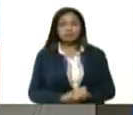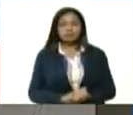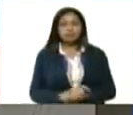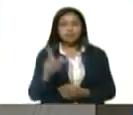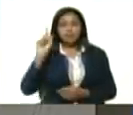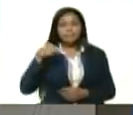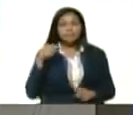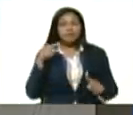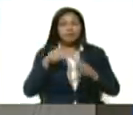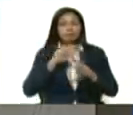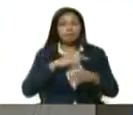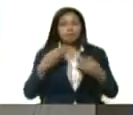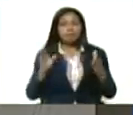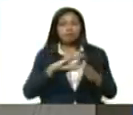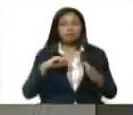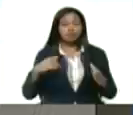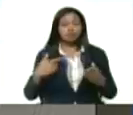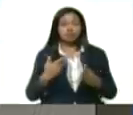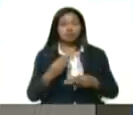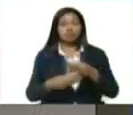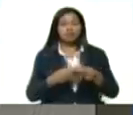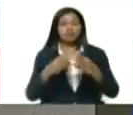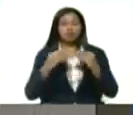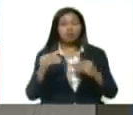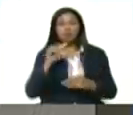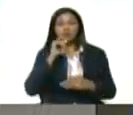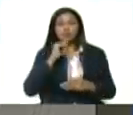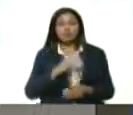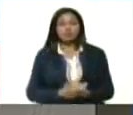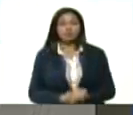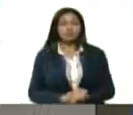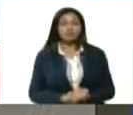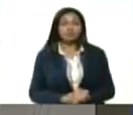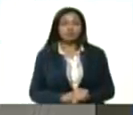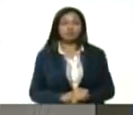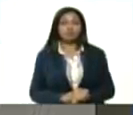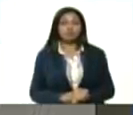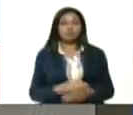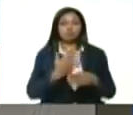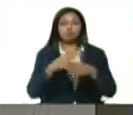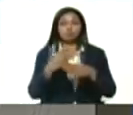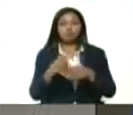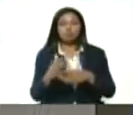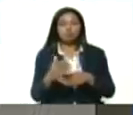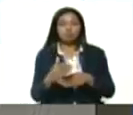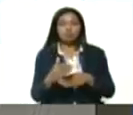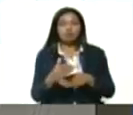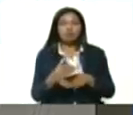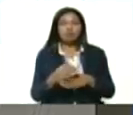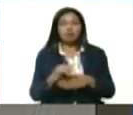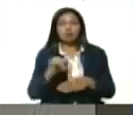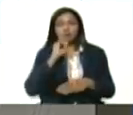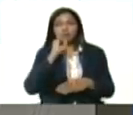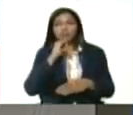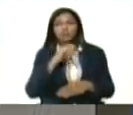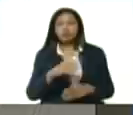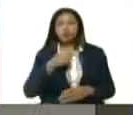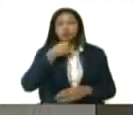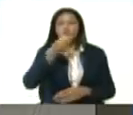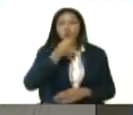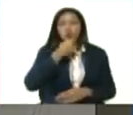que eso nos va a permitir también levantar toda la información, a pesar de las malas ganas que tuvo el reportero de una